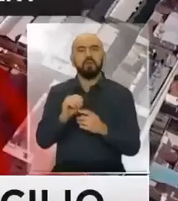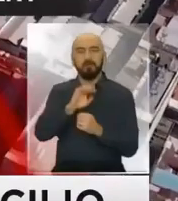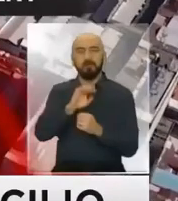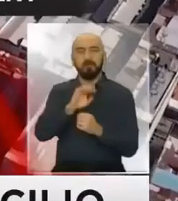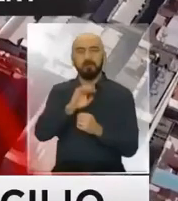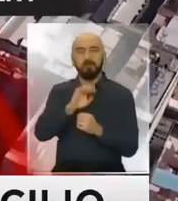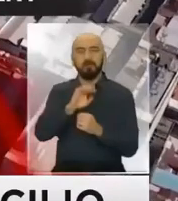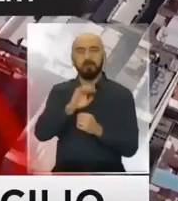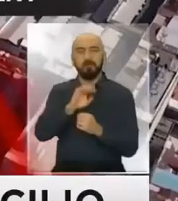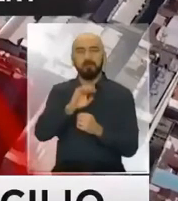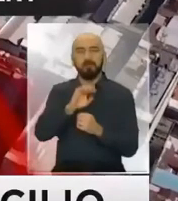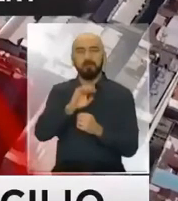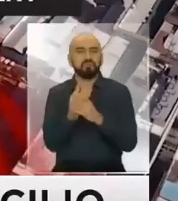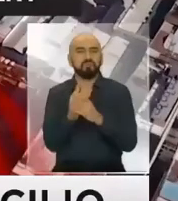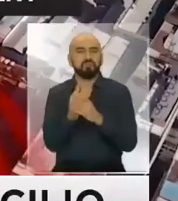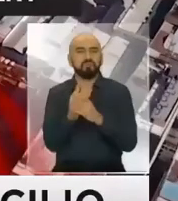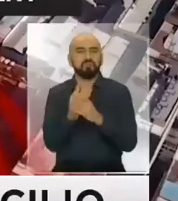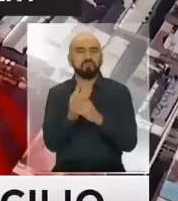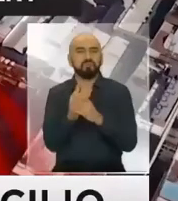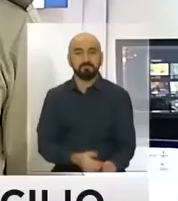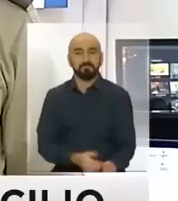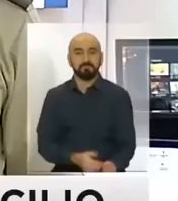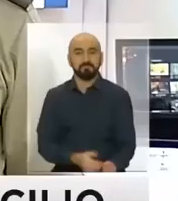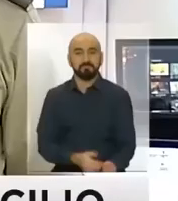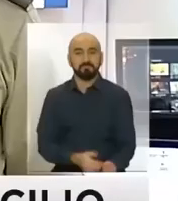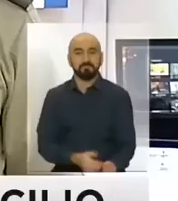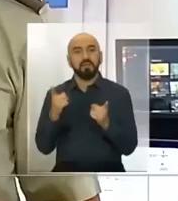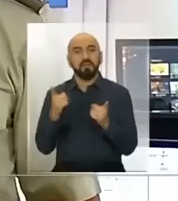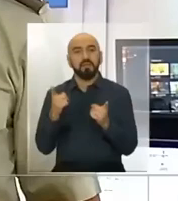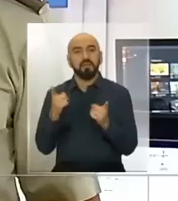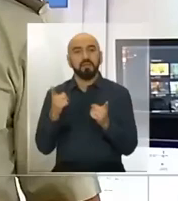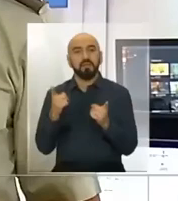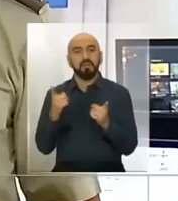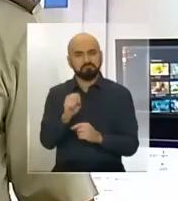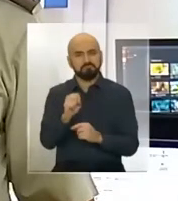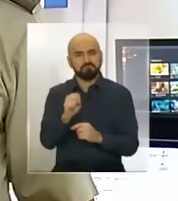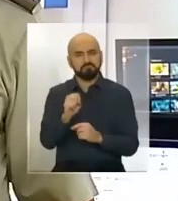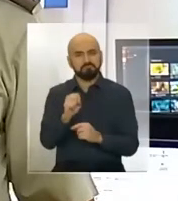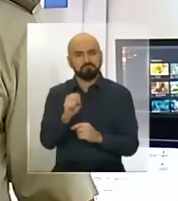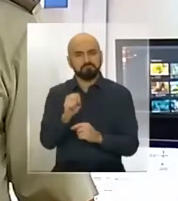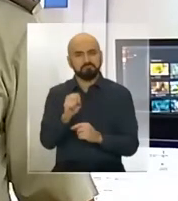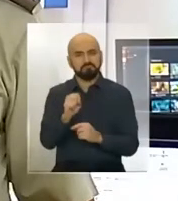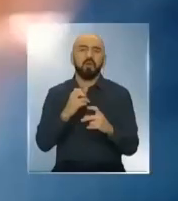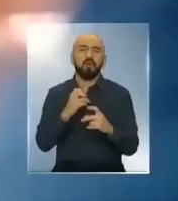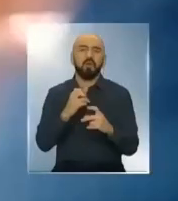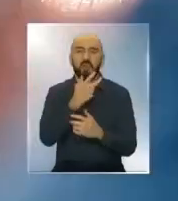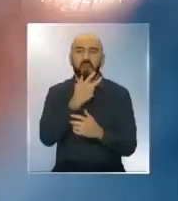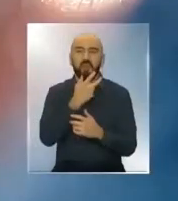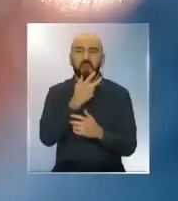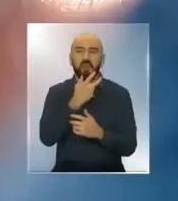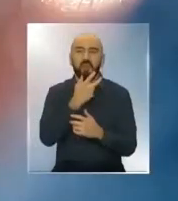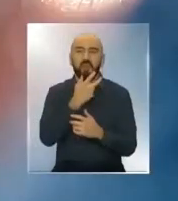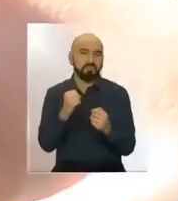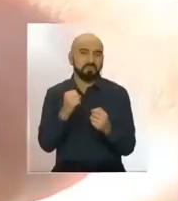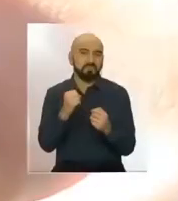el icono en particular ponen lo que nosotros llamamos o identificamos como lenguaje convenido, es decir, una metodología en la